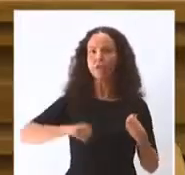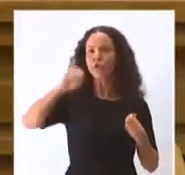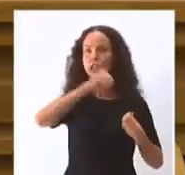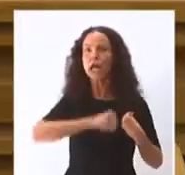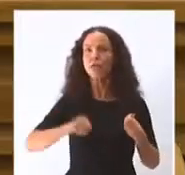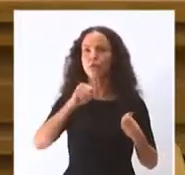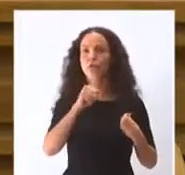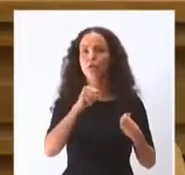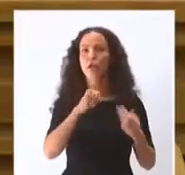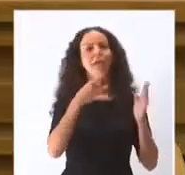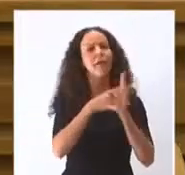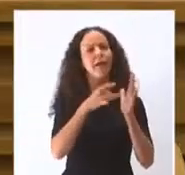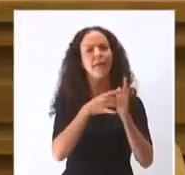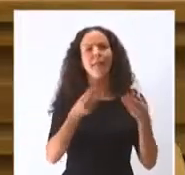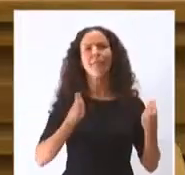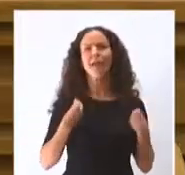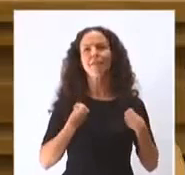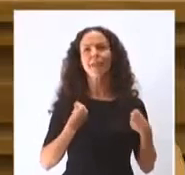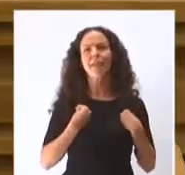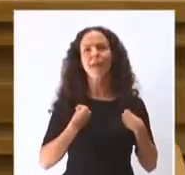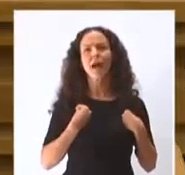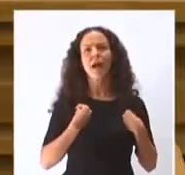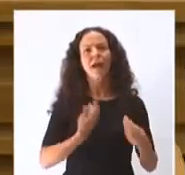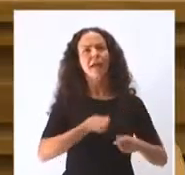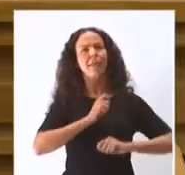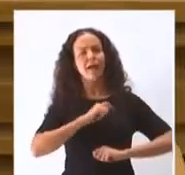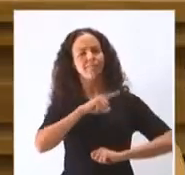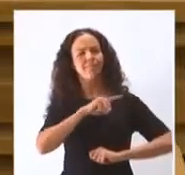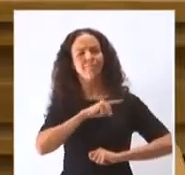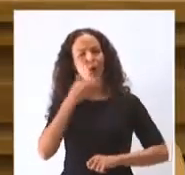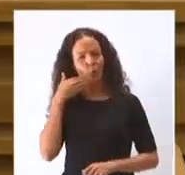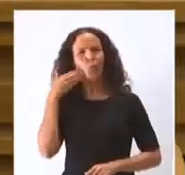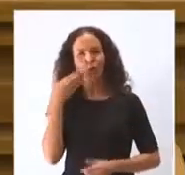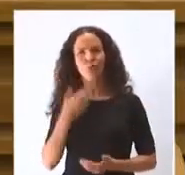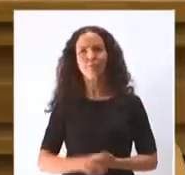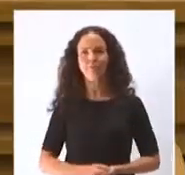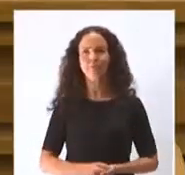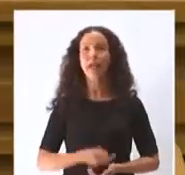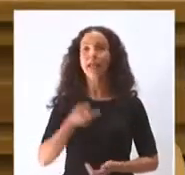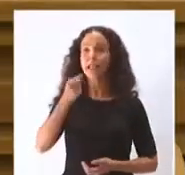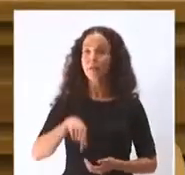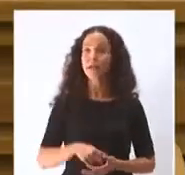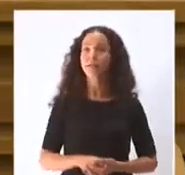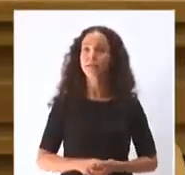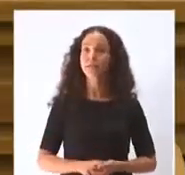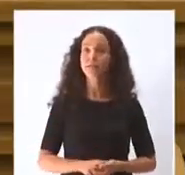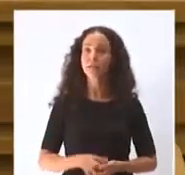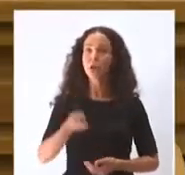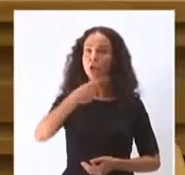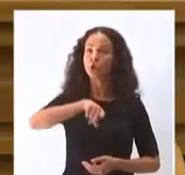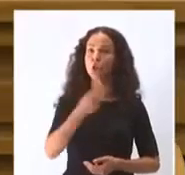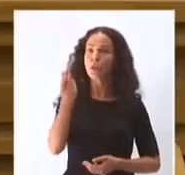pero en una calidad de vida que verdaderamente nos tiene que hacer sentirnos orgullosos y también vamos a invertir